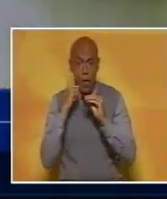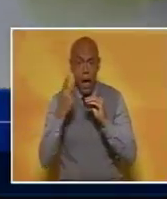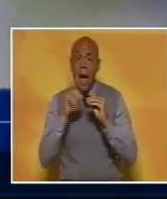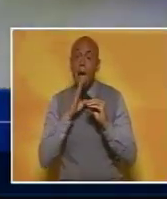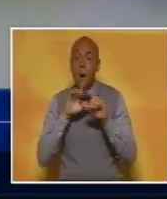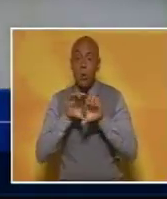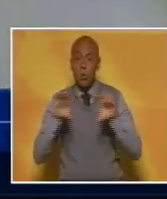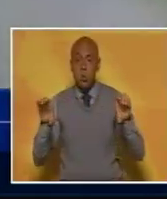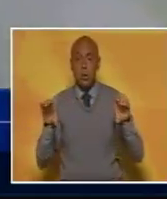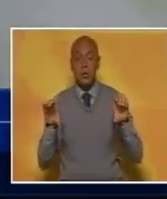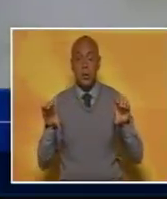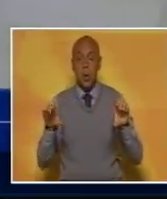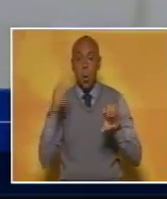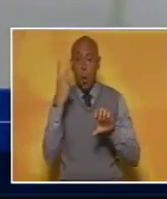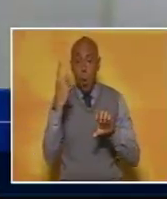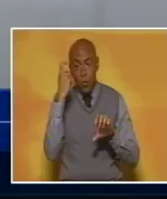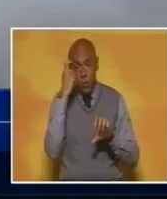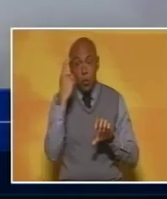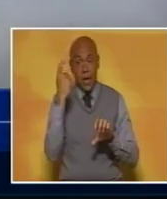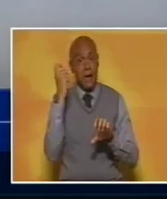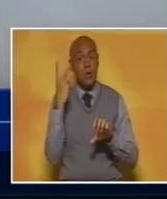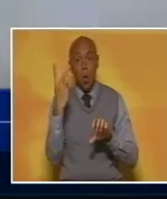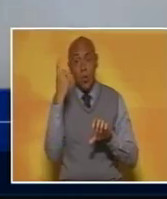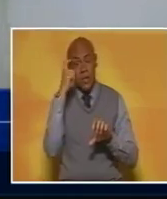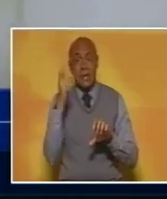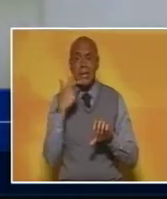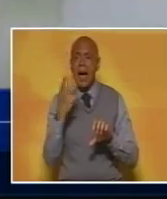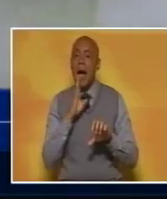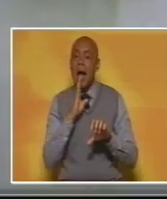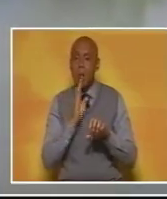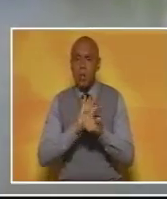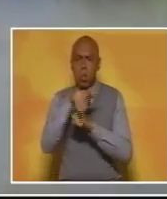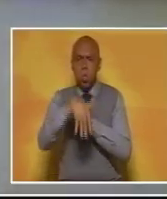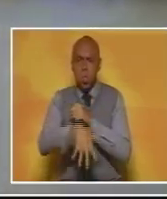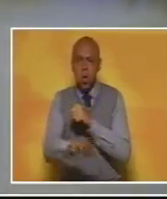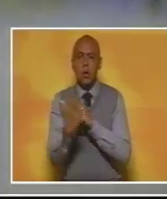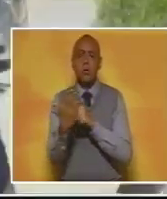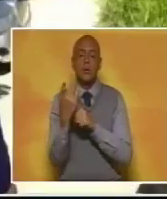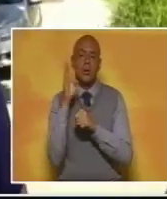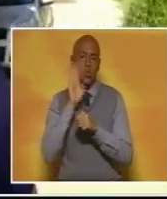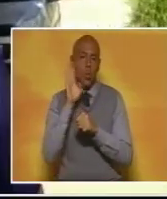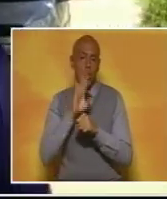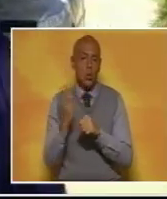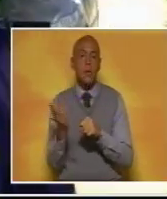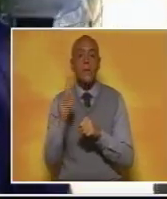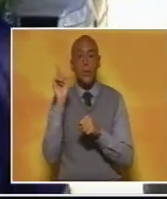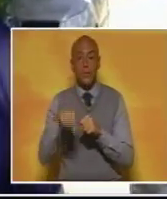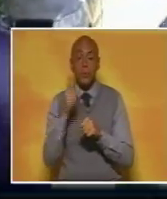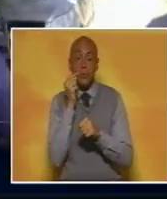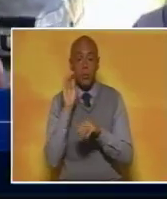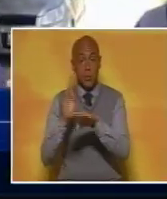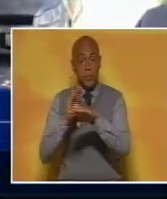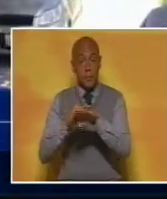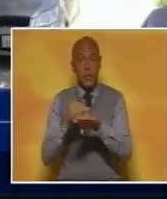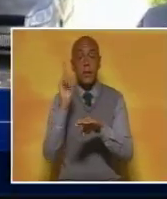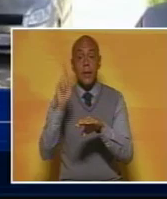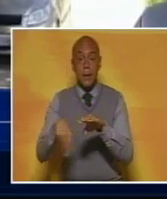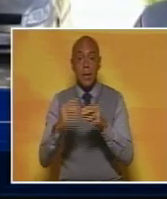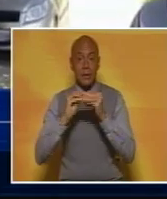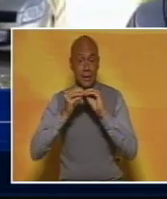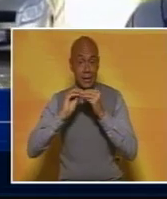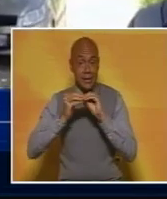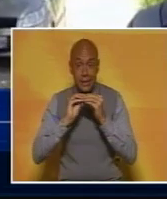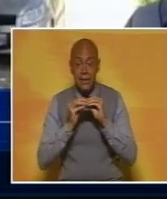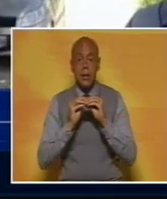pasa 24 horas al día, 72 horas al día botándose el agua. Es parte de la información que suministran los vecinos. Es importante destacar que la reparación